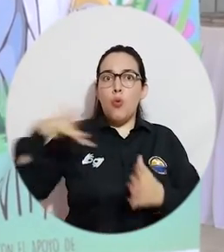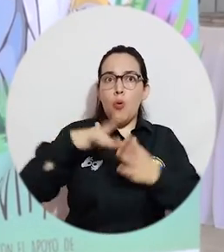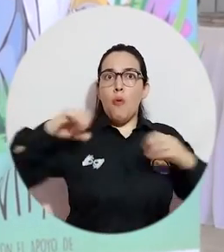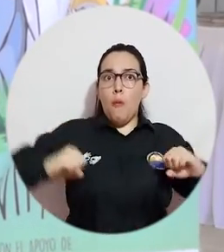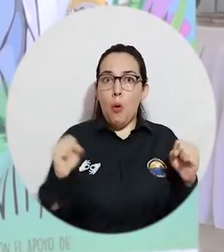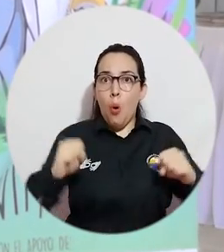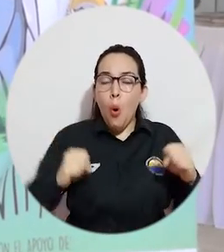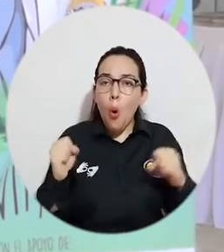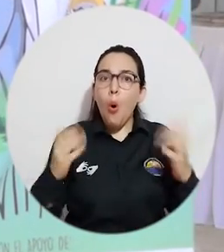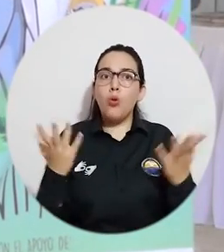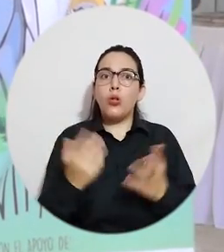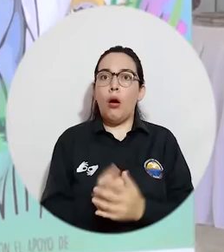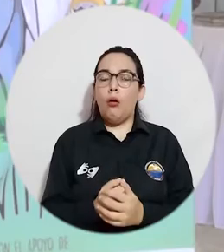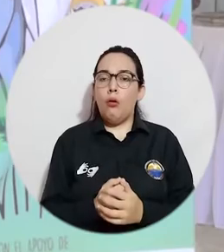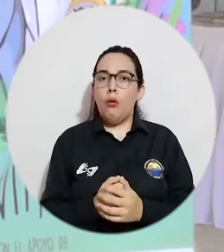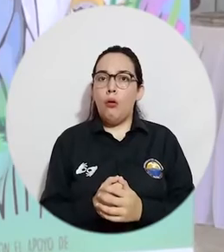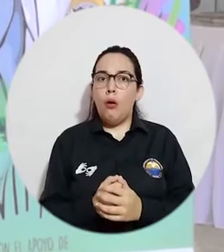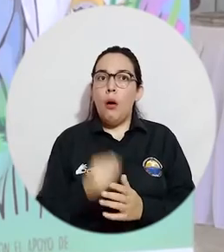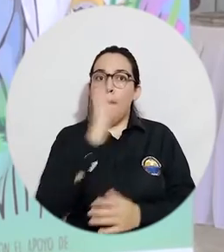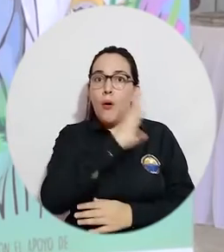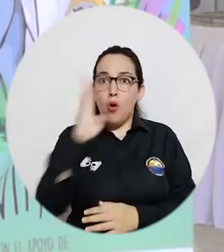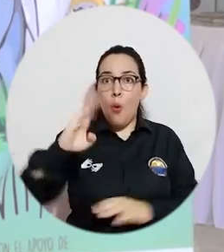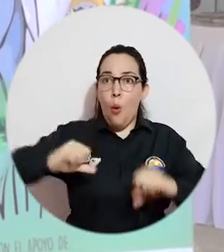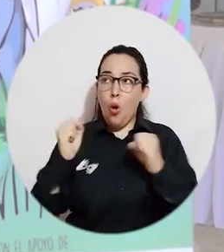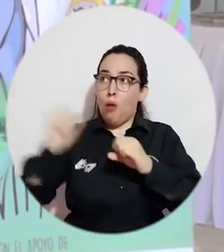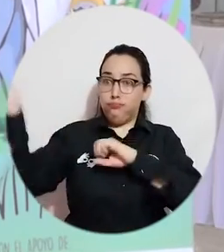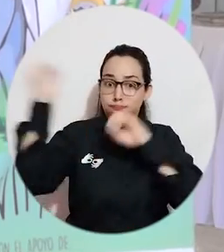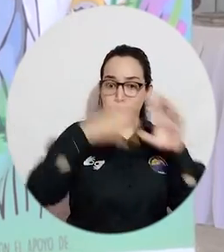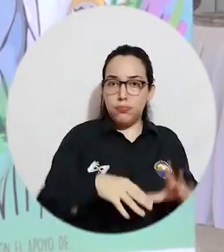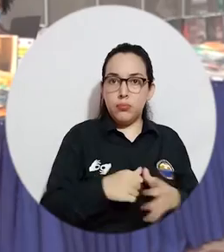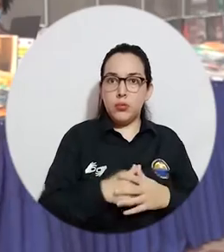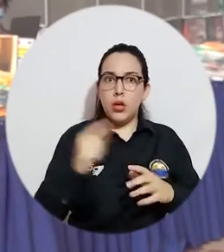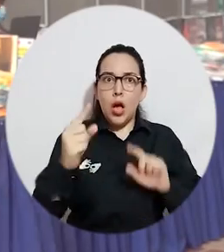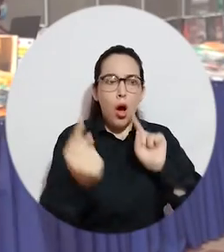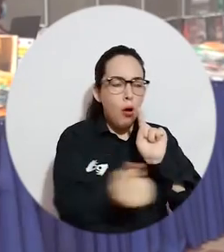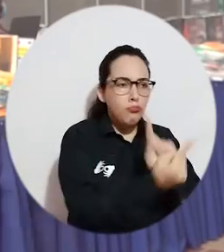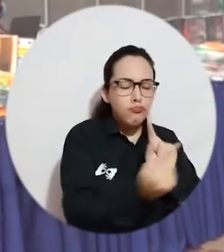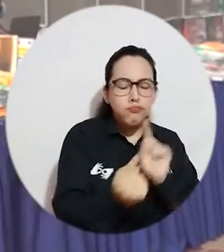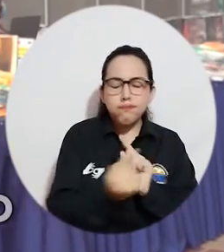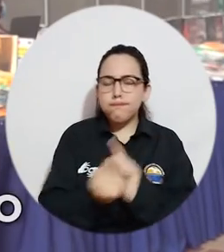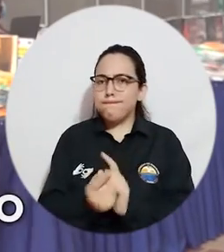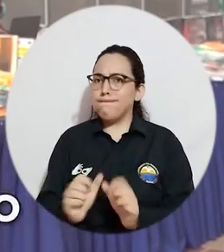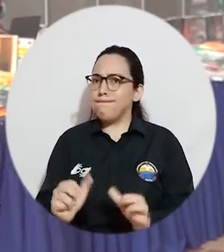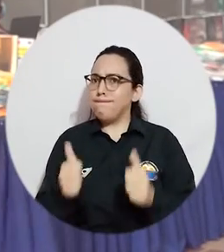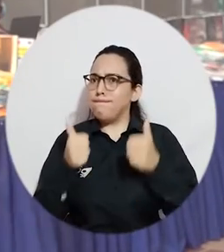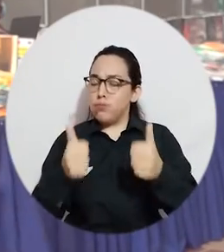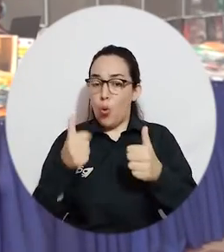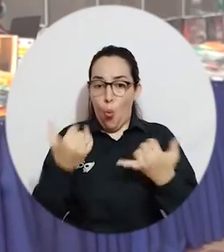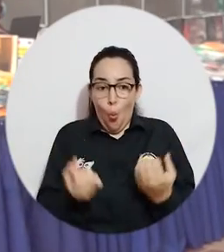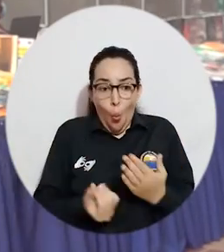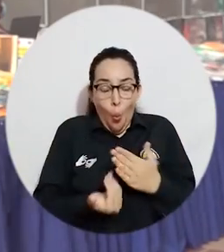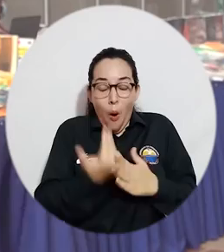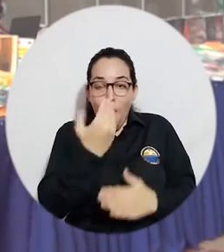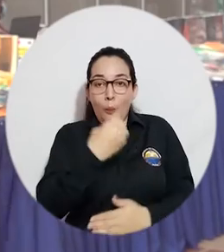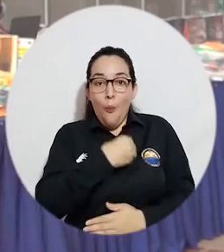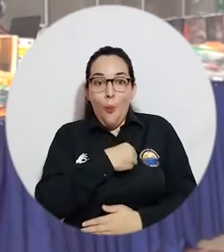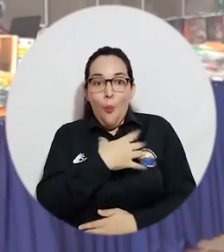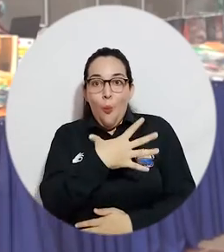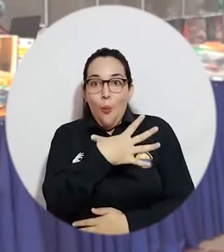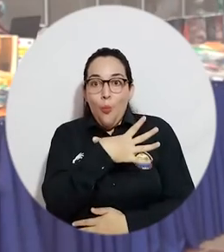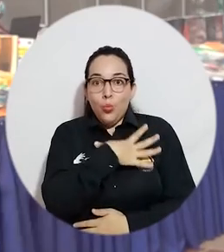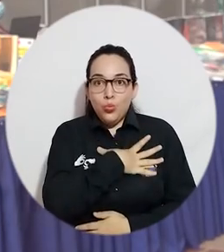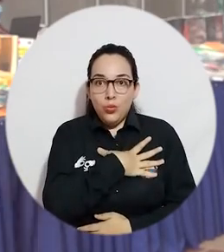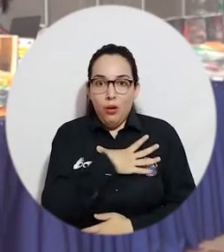de Bogotá, desde la biblioteca de Bogotá. Este reencuentro es excelente, o sea, esta nueva